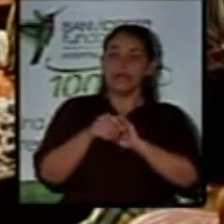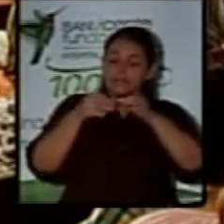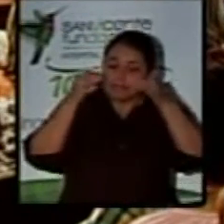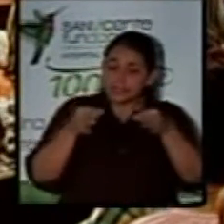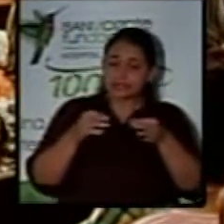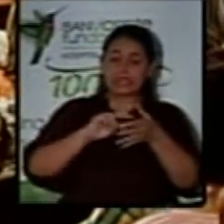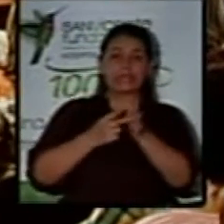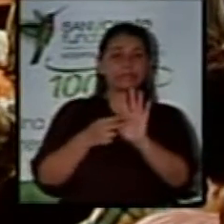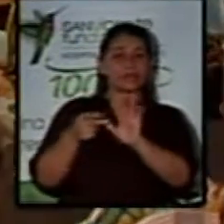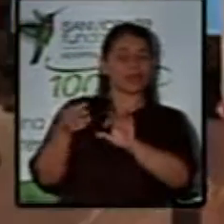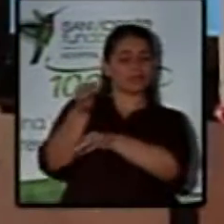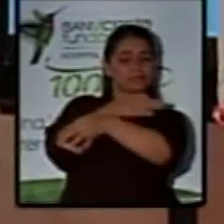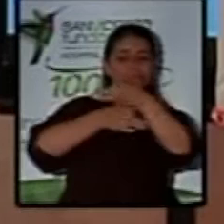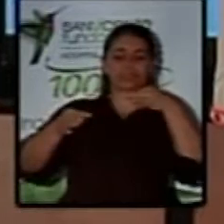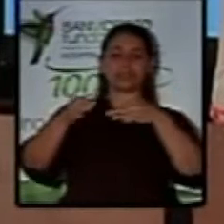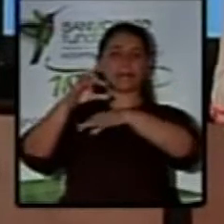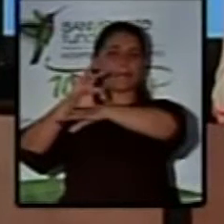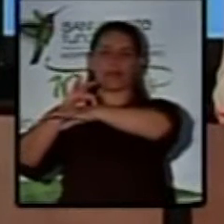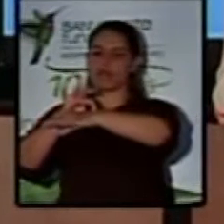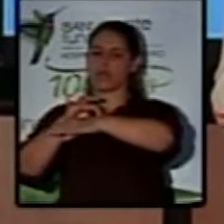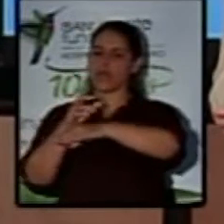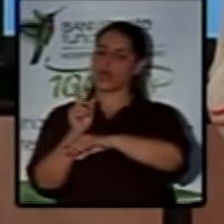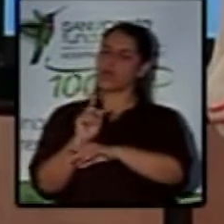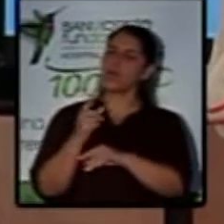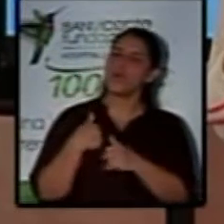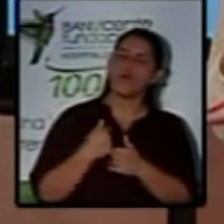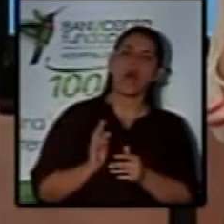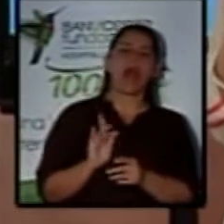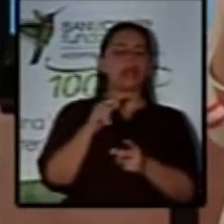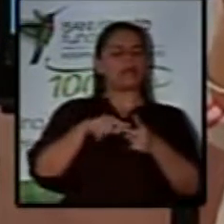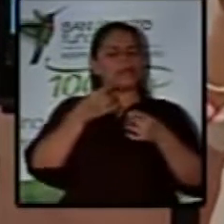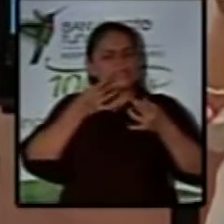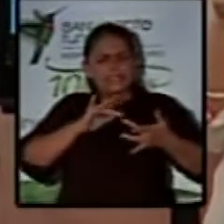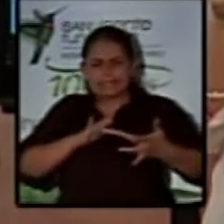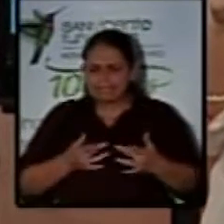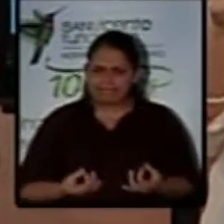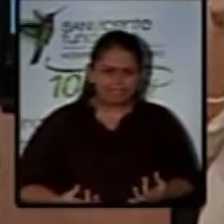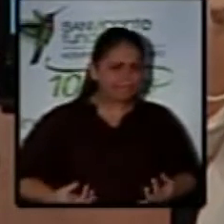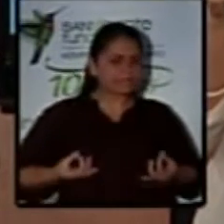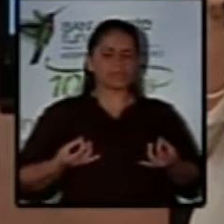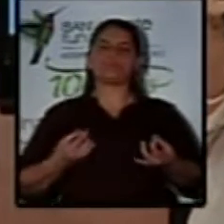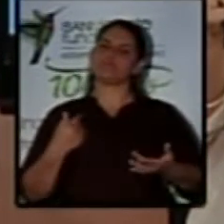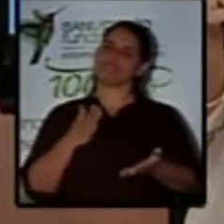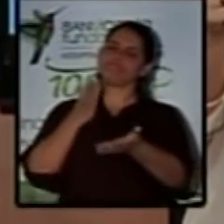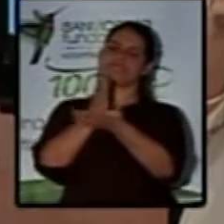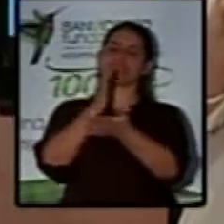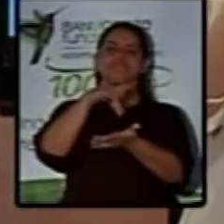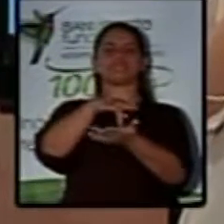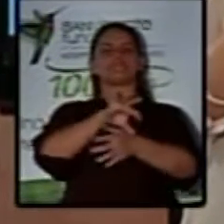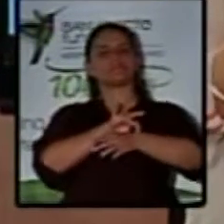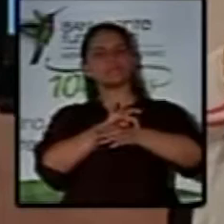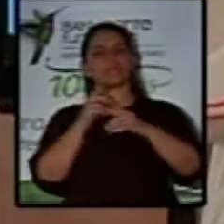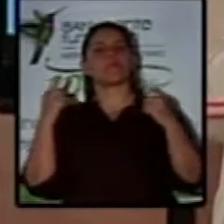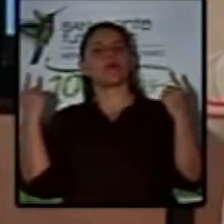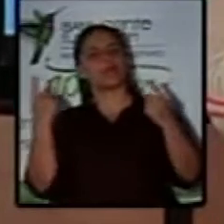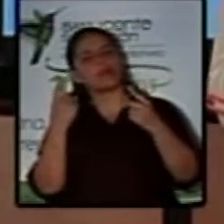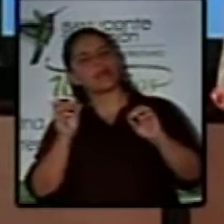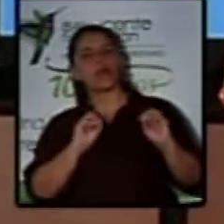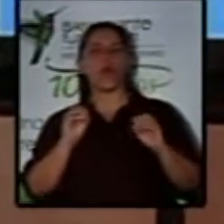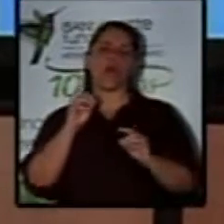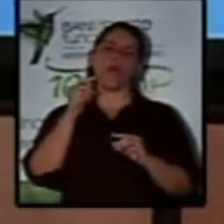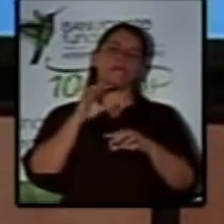estas consultas y en caso de sentir cualquier síntoma deben dirigirse directamente a un médico general